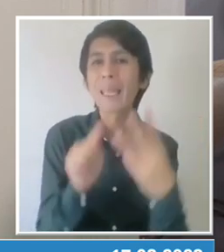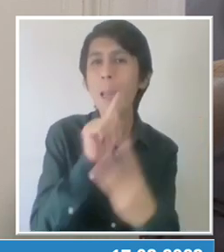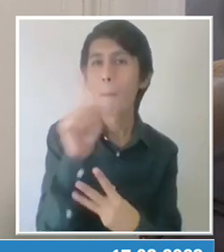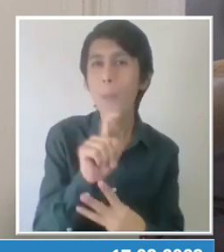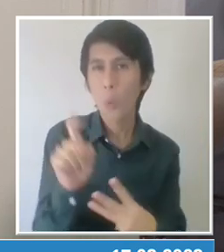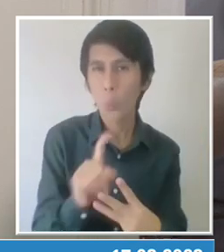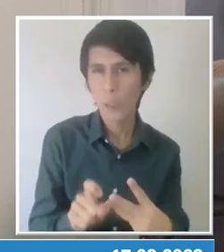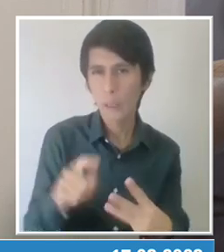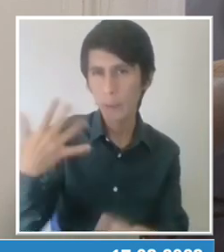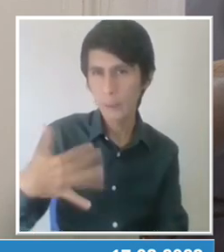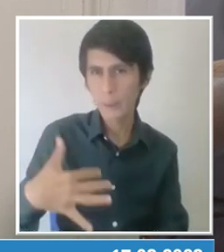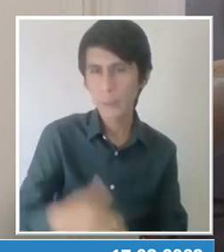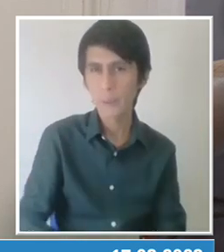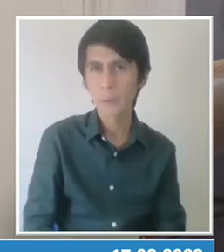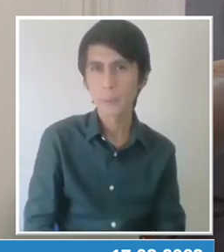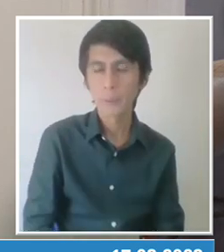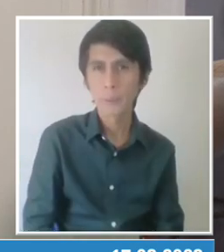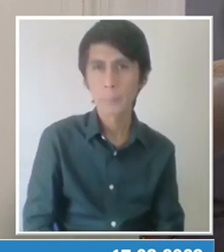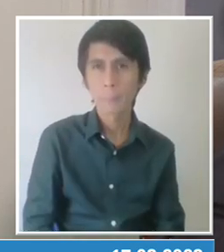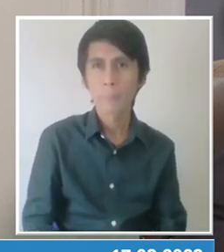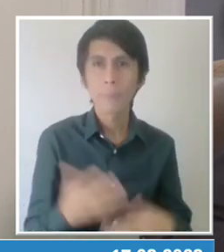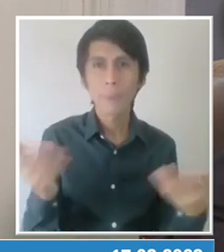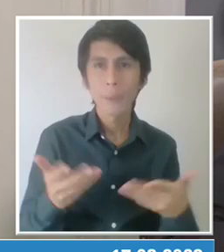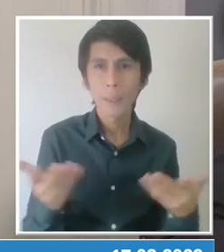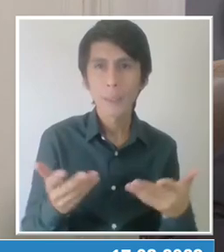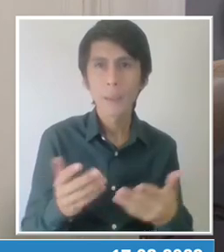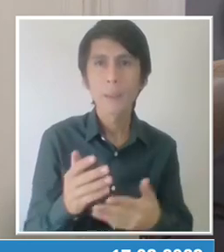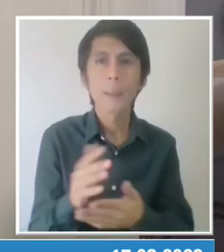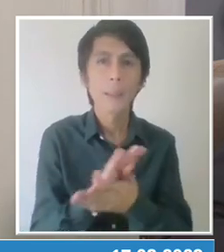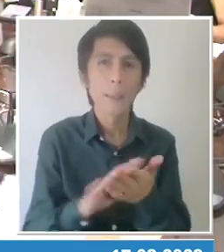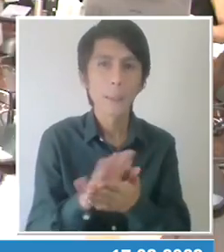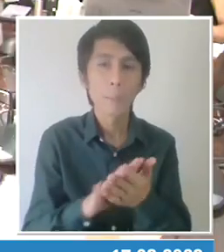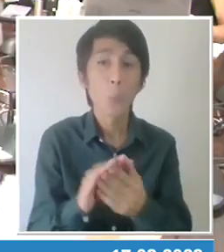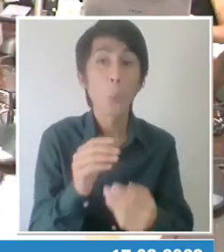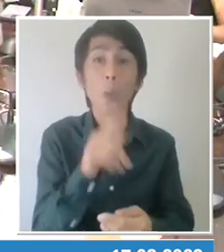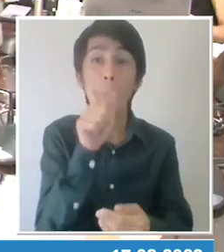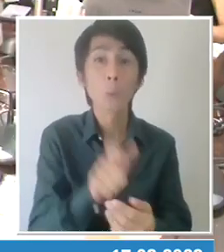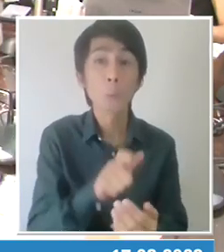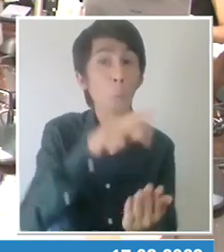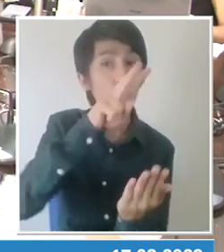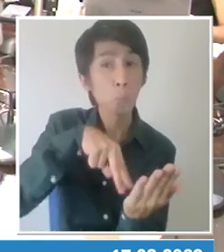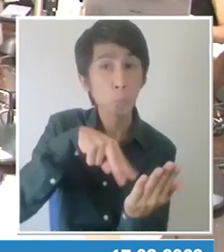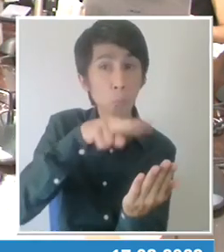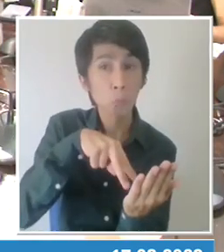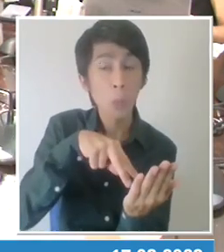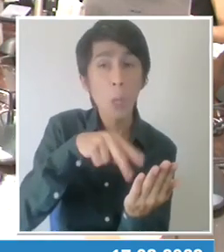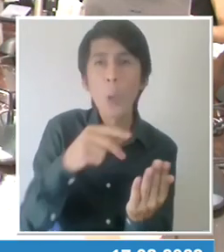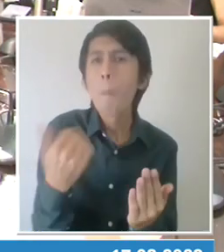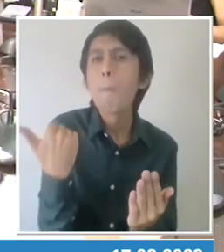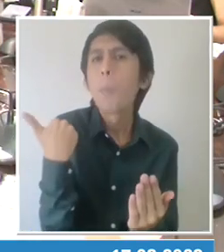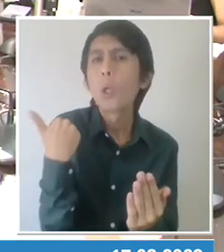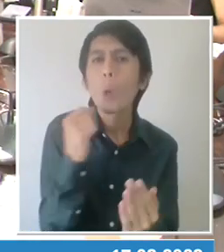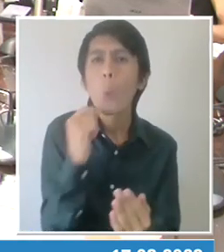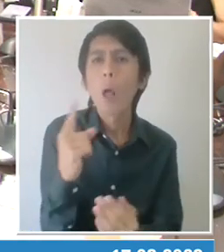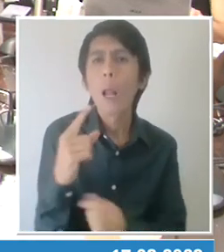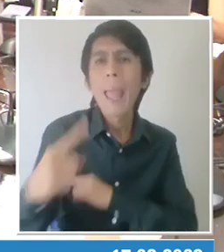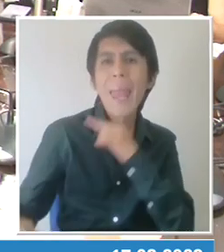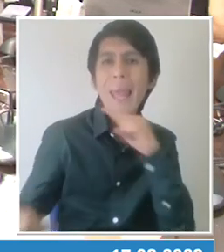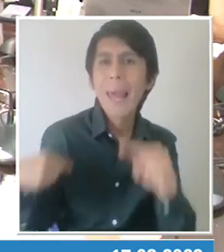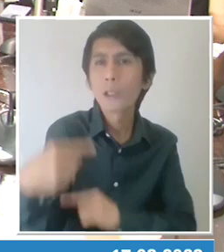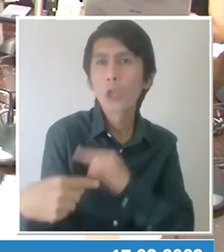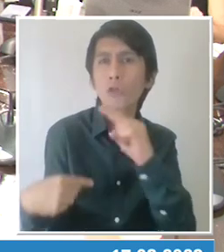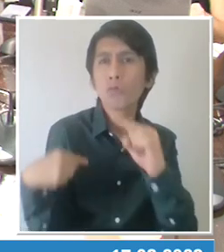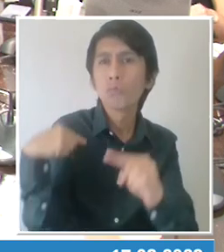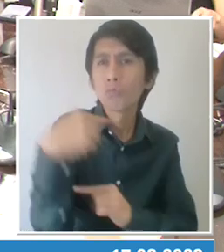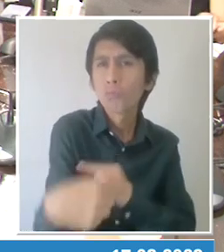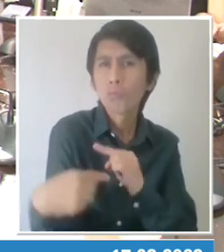con la intención que sea un fanal que ilumine generación tras generación el trabajo de los constituyentes